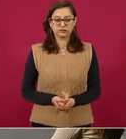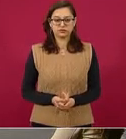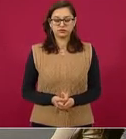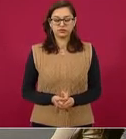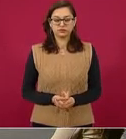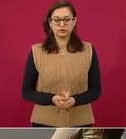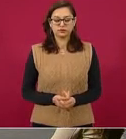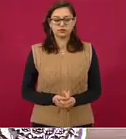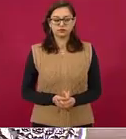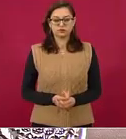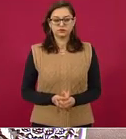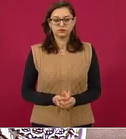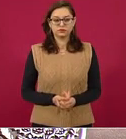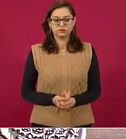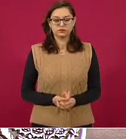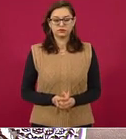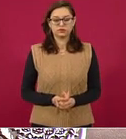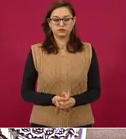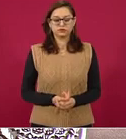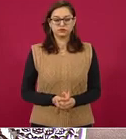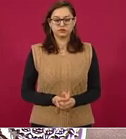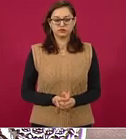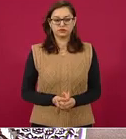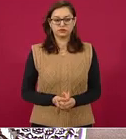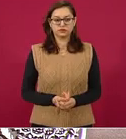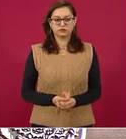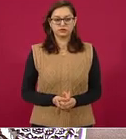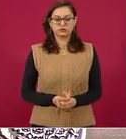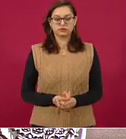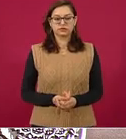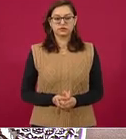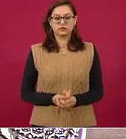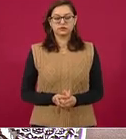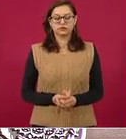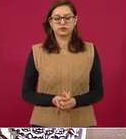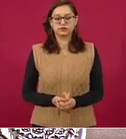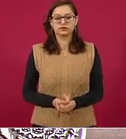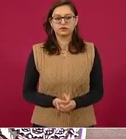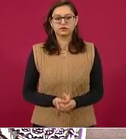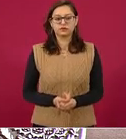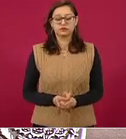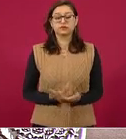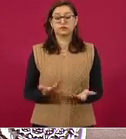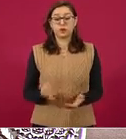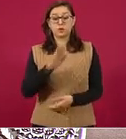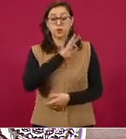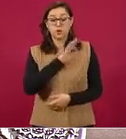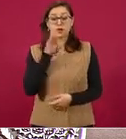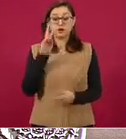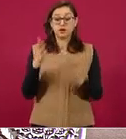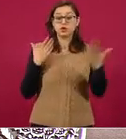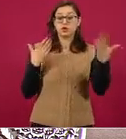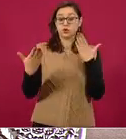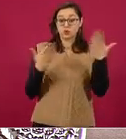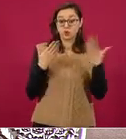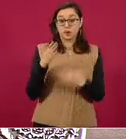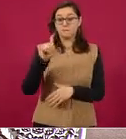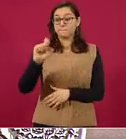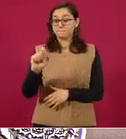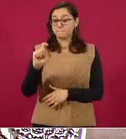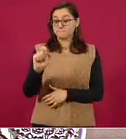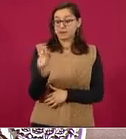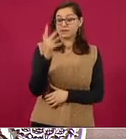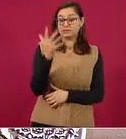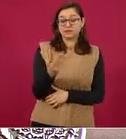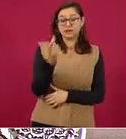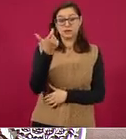a 857 pesos con 10 centavos, son prácticamente 25 pesos,